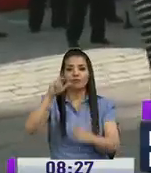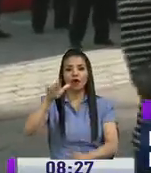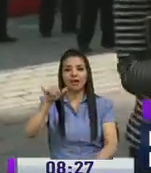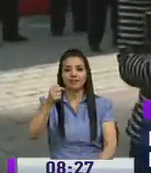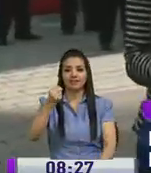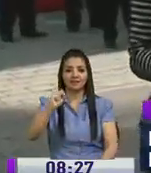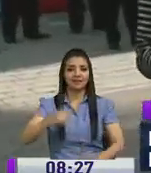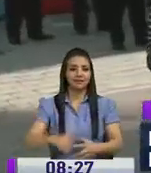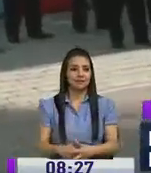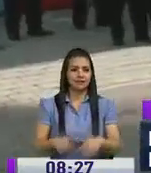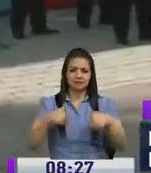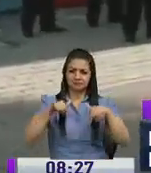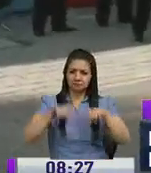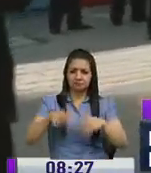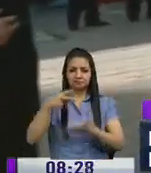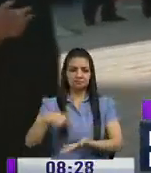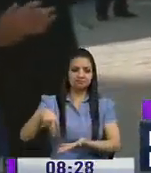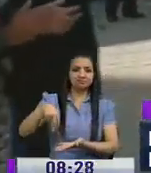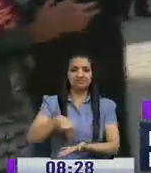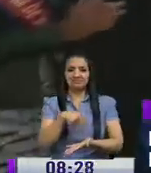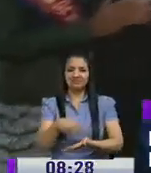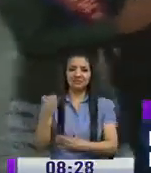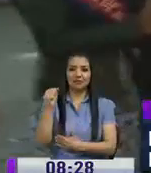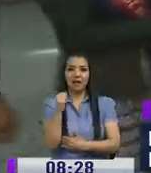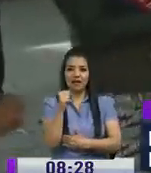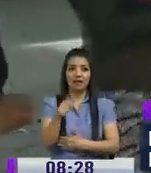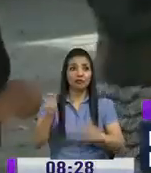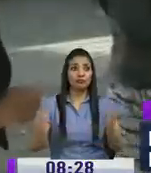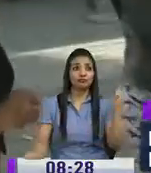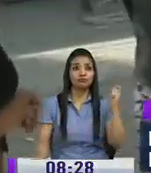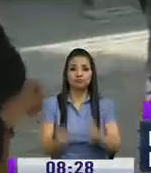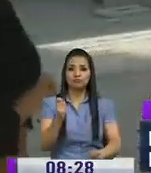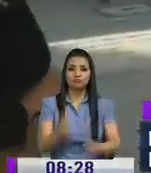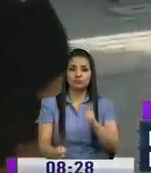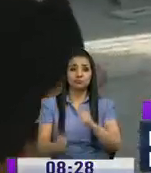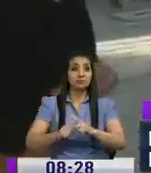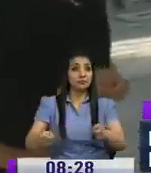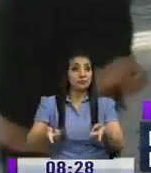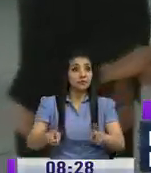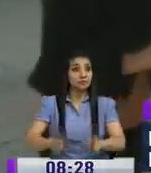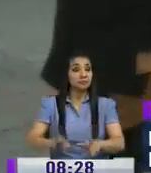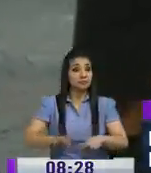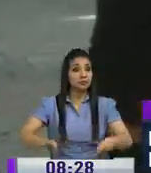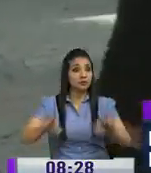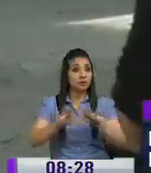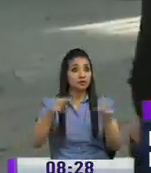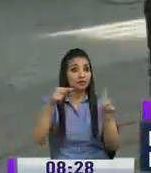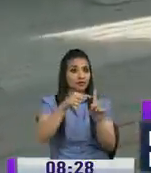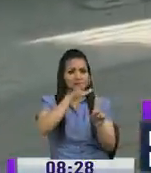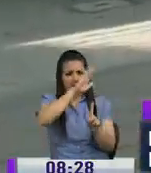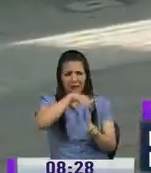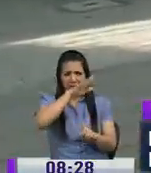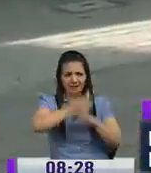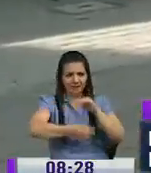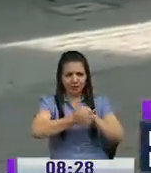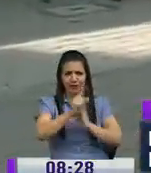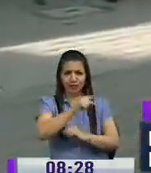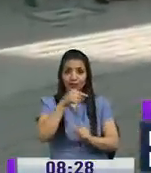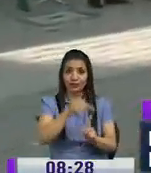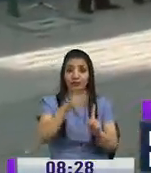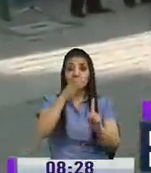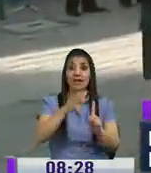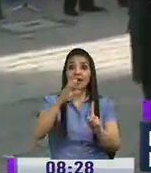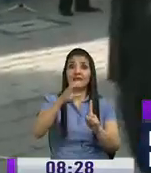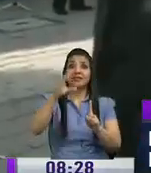Bueno, y vamos a quedarnos bailando, por supuesto, con la banda. Pero también es muy interesante que Emily, no te me escondas, ella sabe cantar